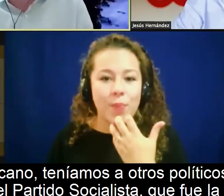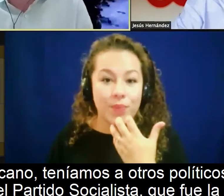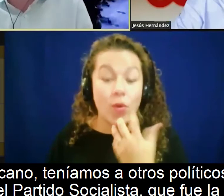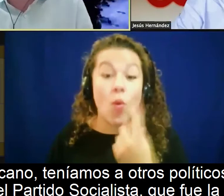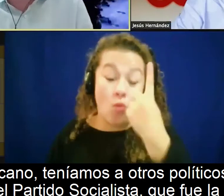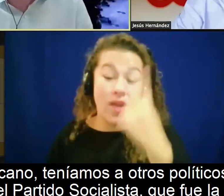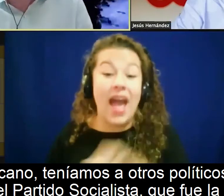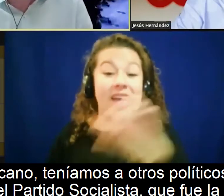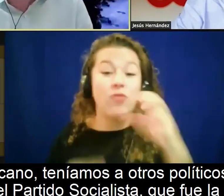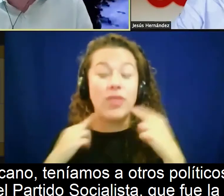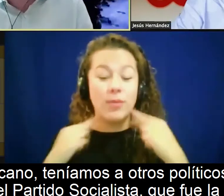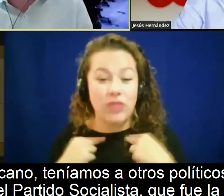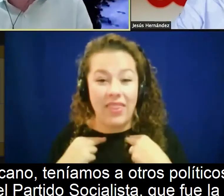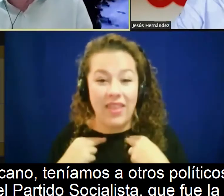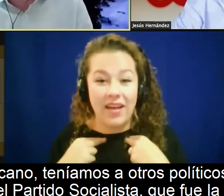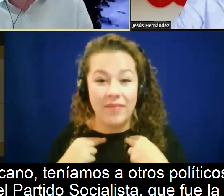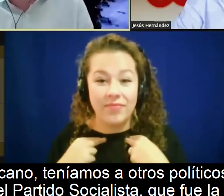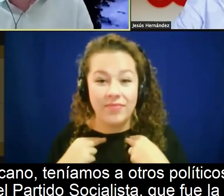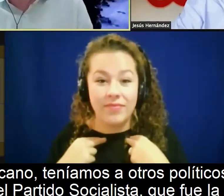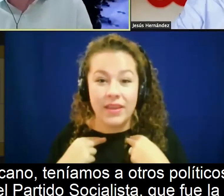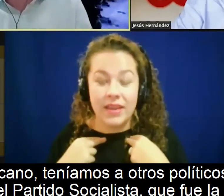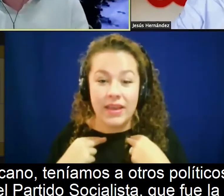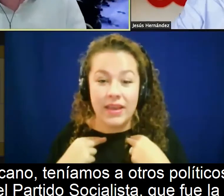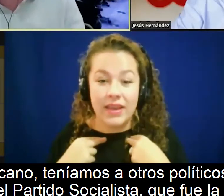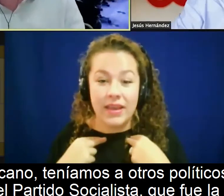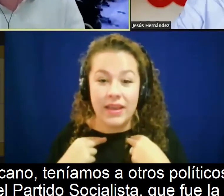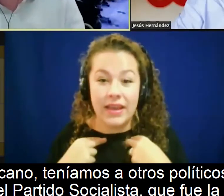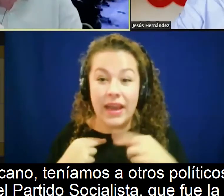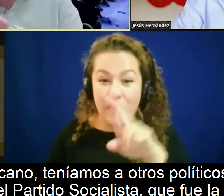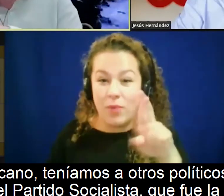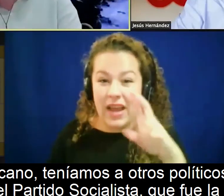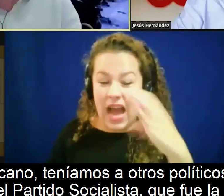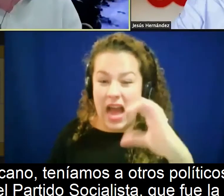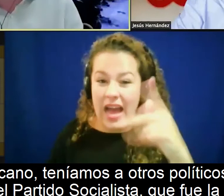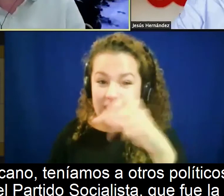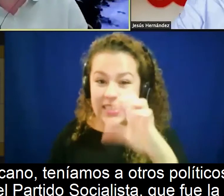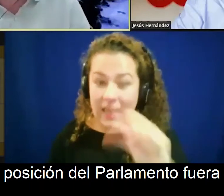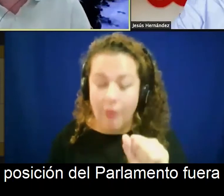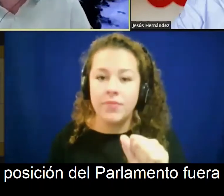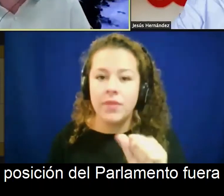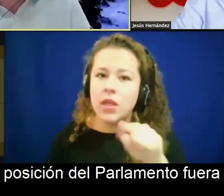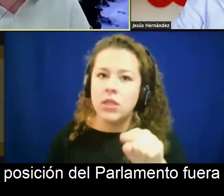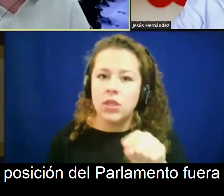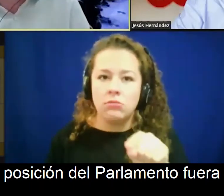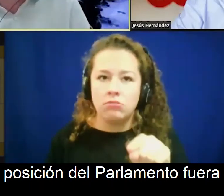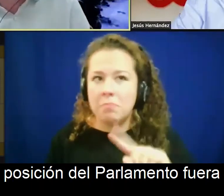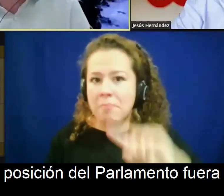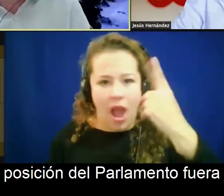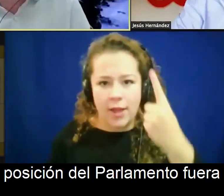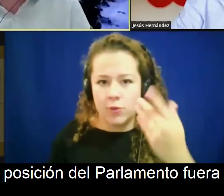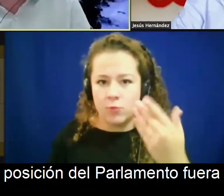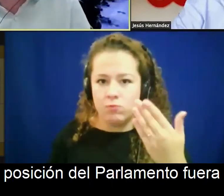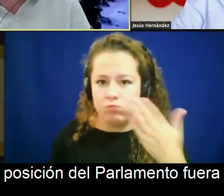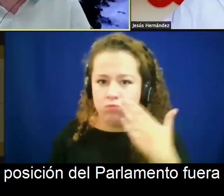eurodiputada de Chequia, del Partido Socialista, que fue la que más se batió la cara